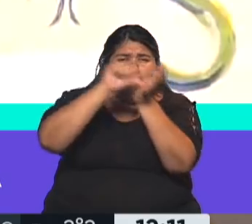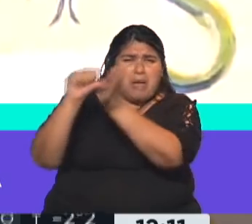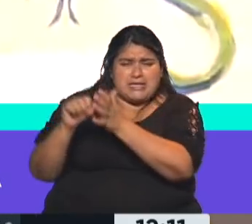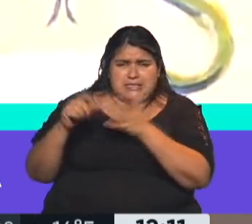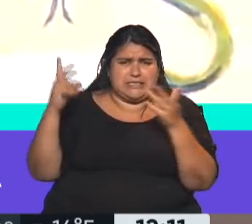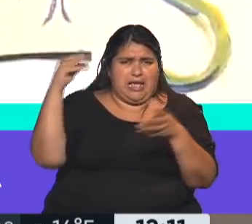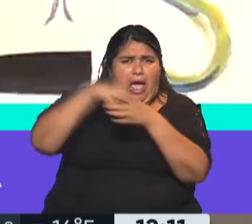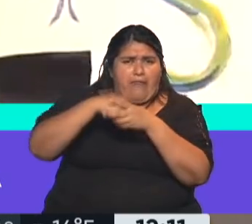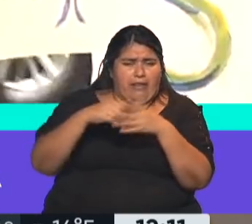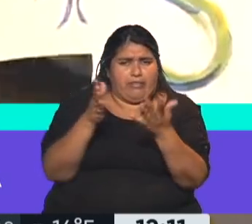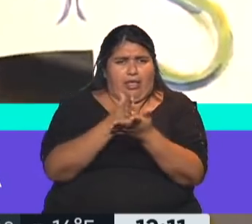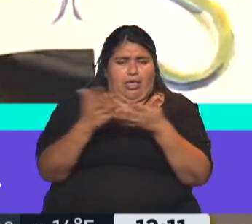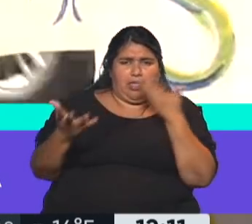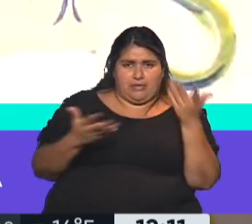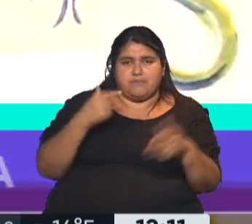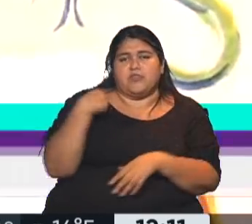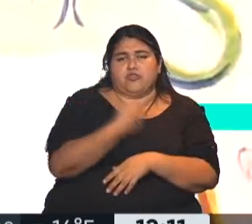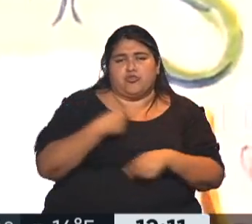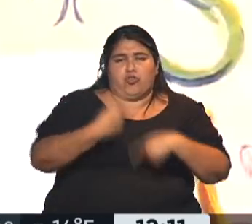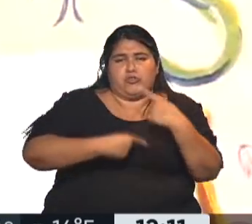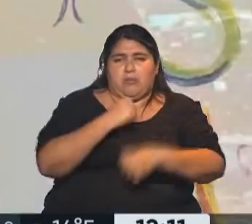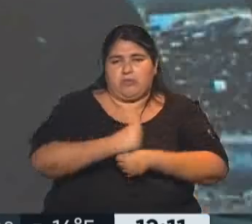la puerta de la Embajada de Rusia en Argentina.